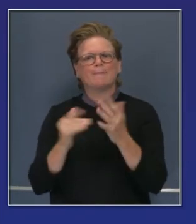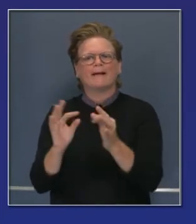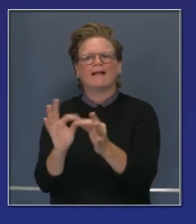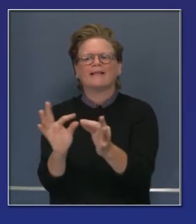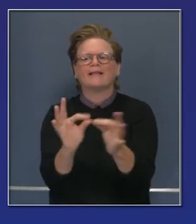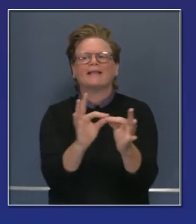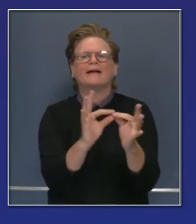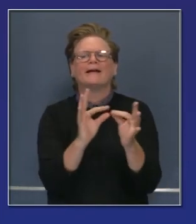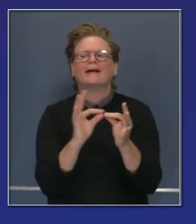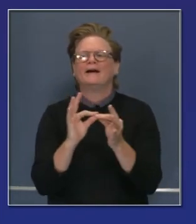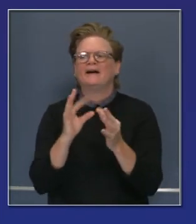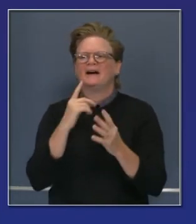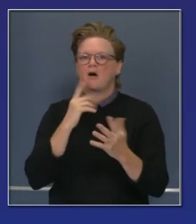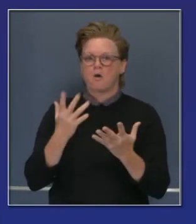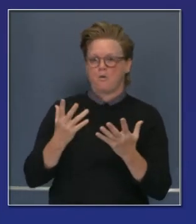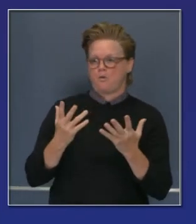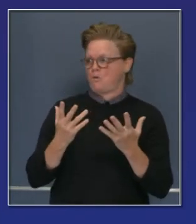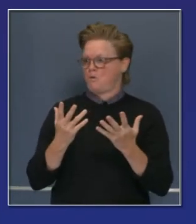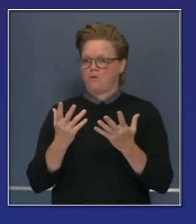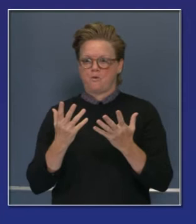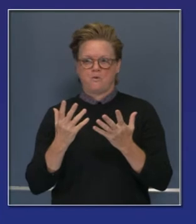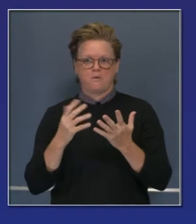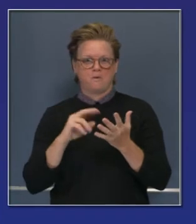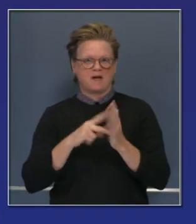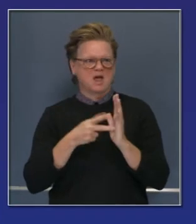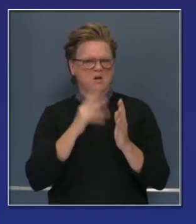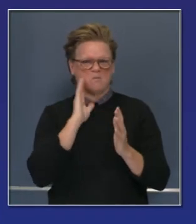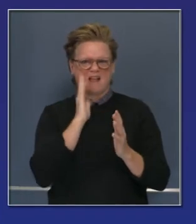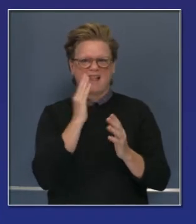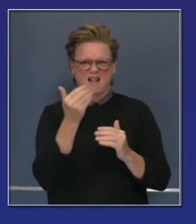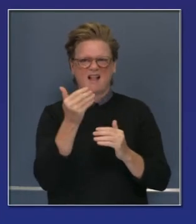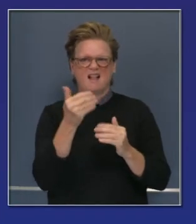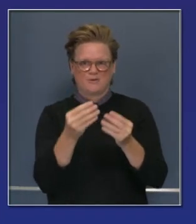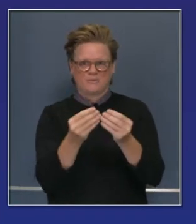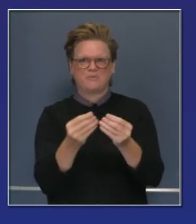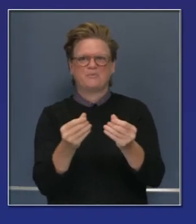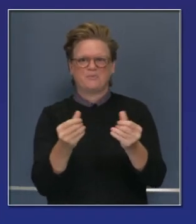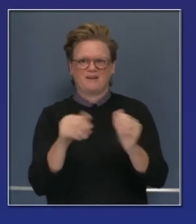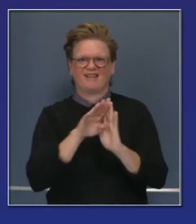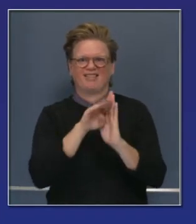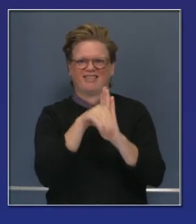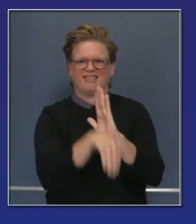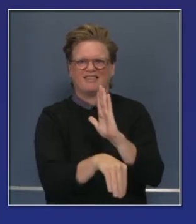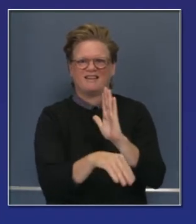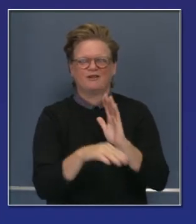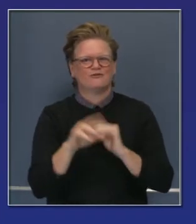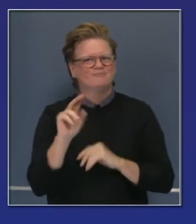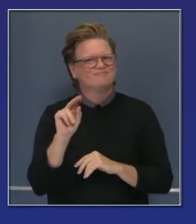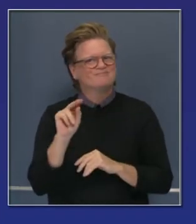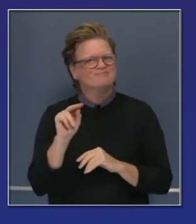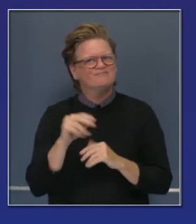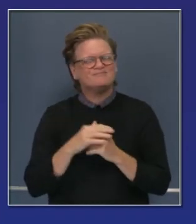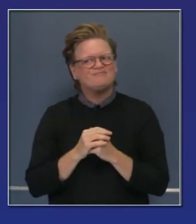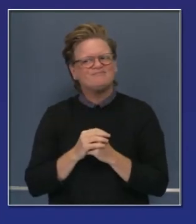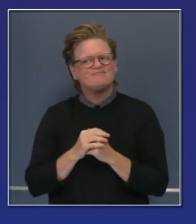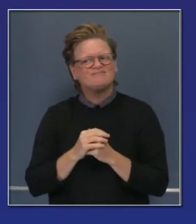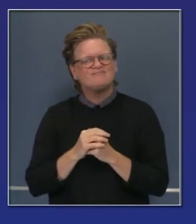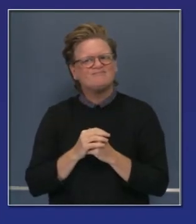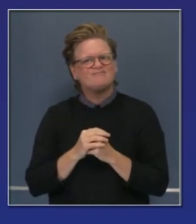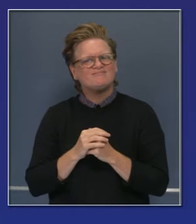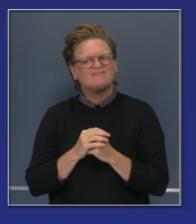un tweet o una noticia, ha sido sustituido por una realidad distinta que